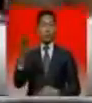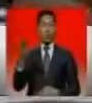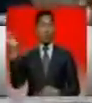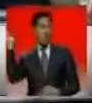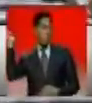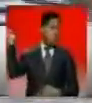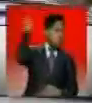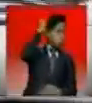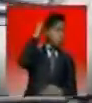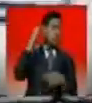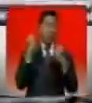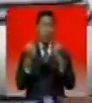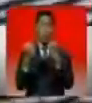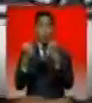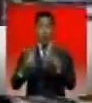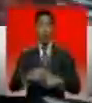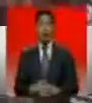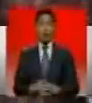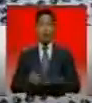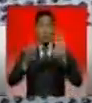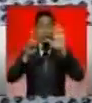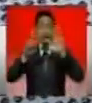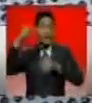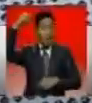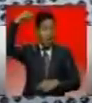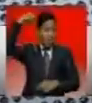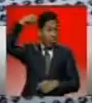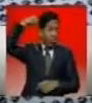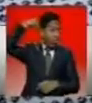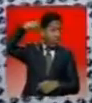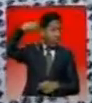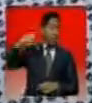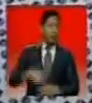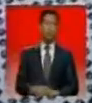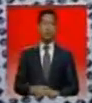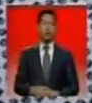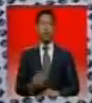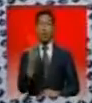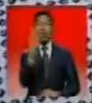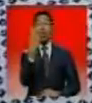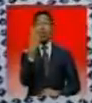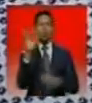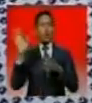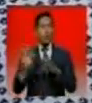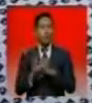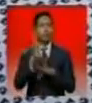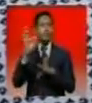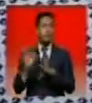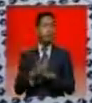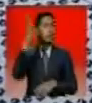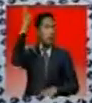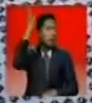una herida de 7 centímetros en su cabeza. Tengo 12 puntos que acaba de el doctor cogerme.